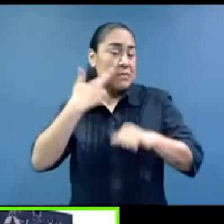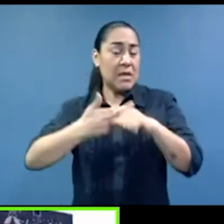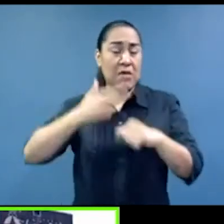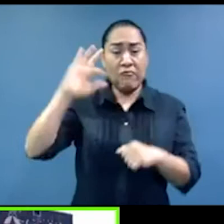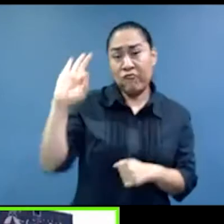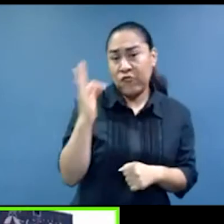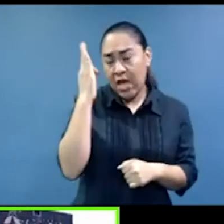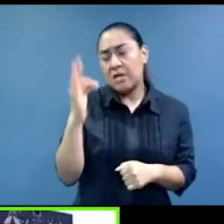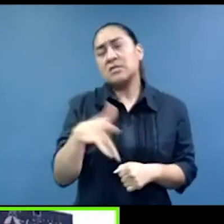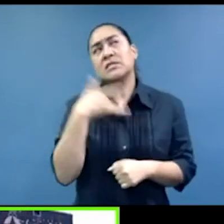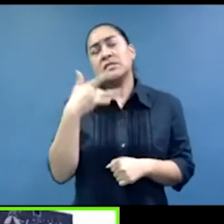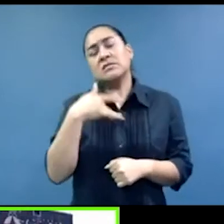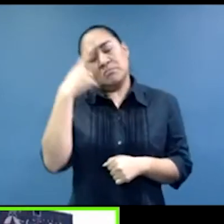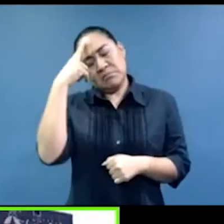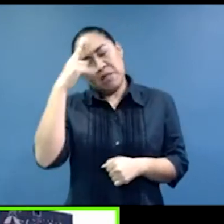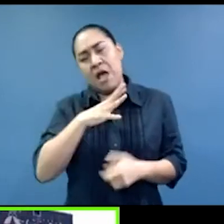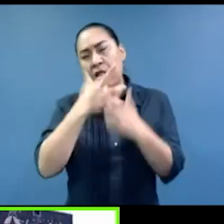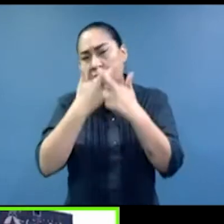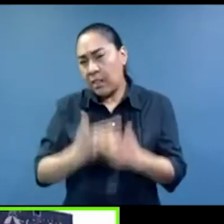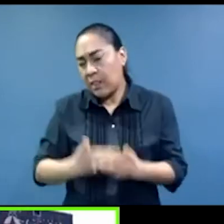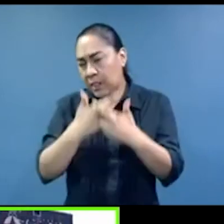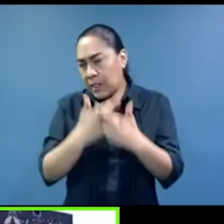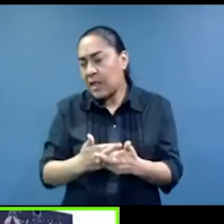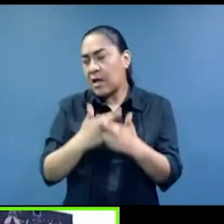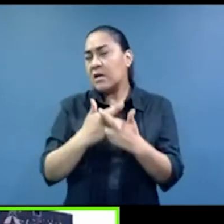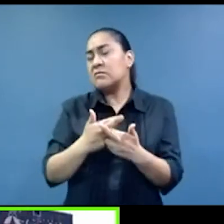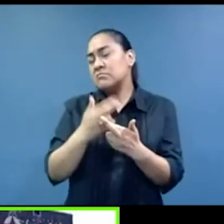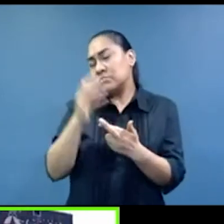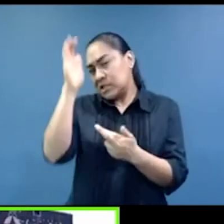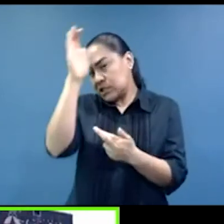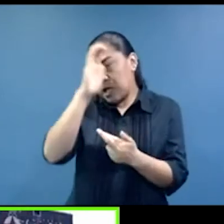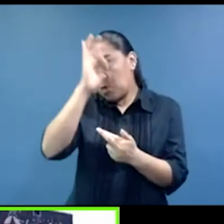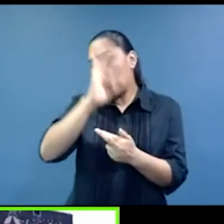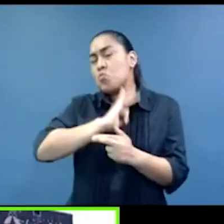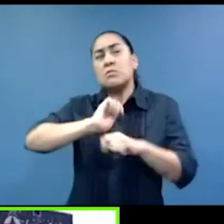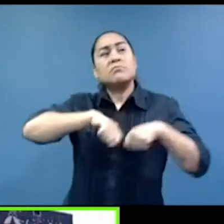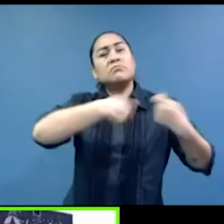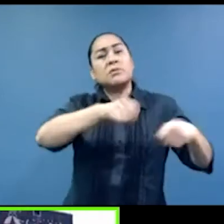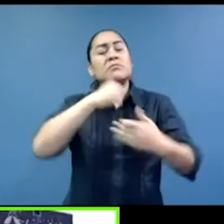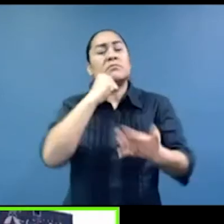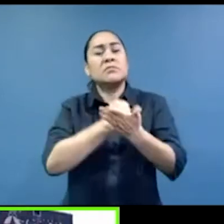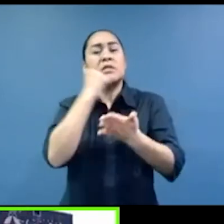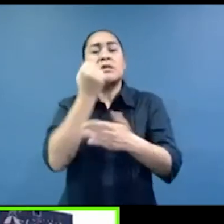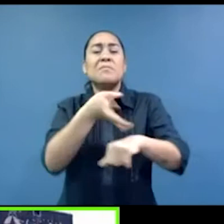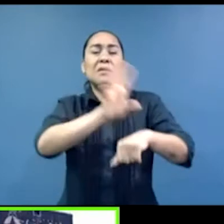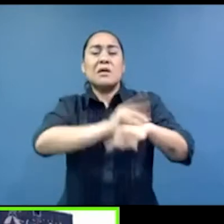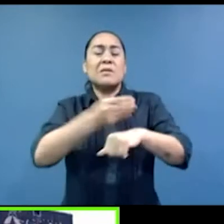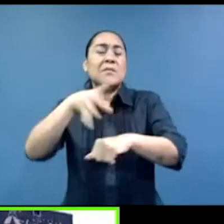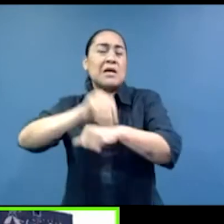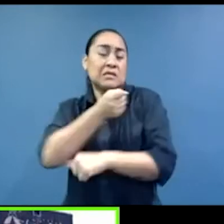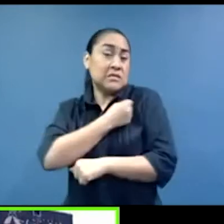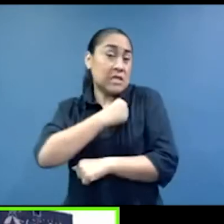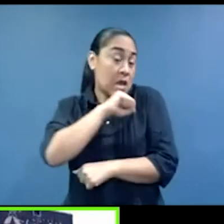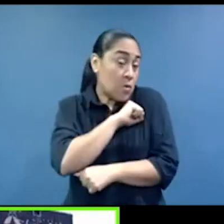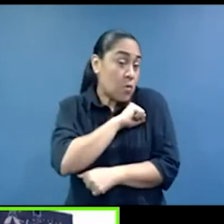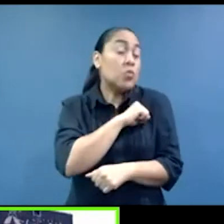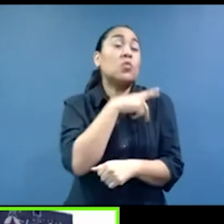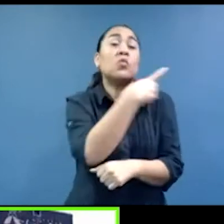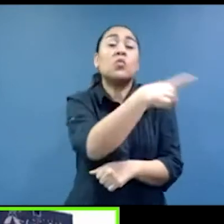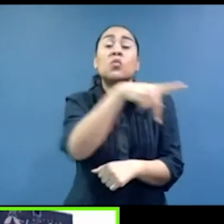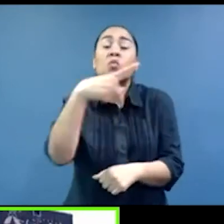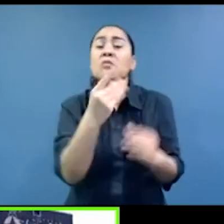técnica y científica suficiente para otorgar las licencias sanitarias que correspondan para cada tipo